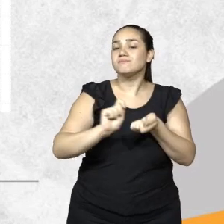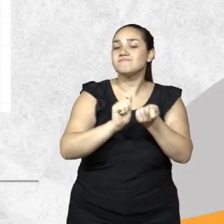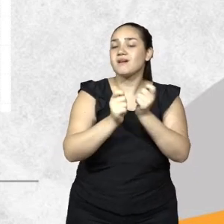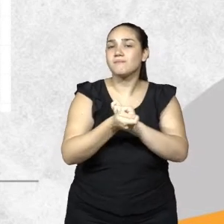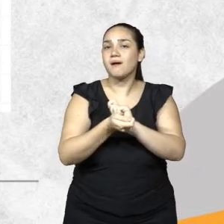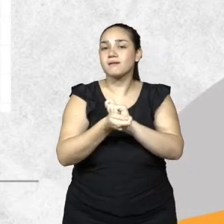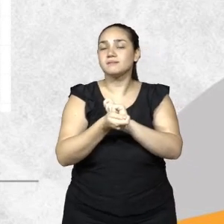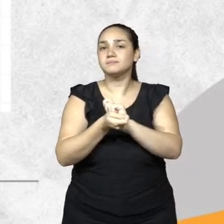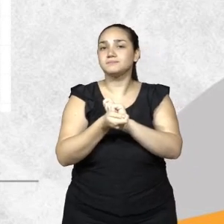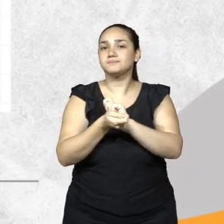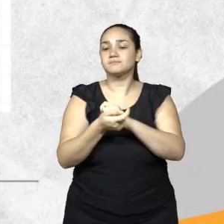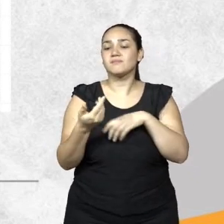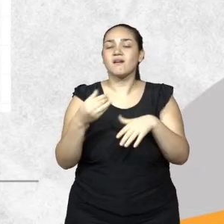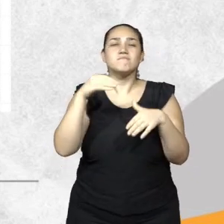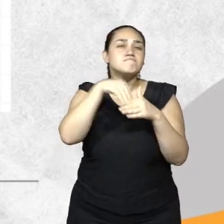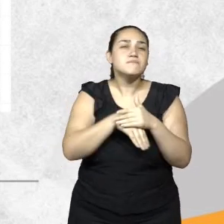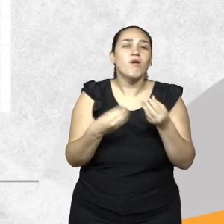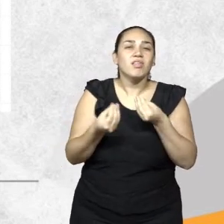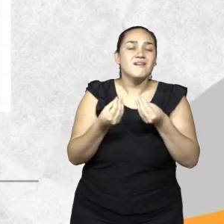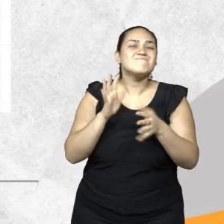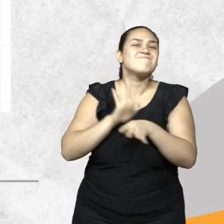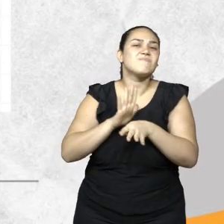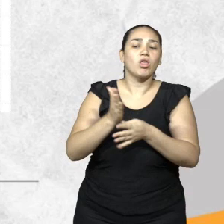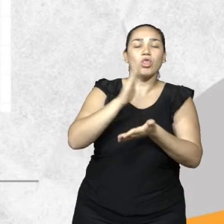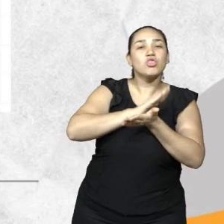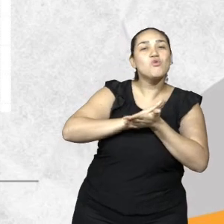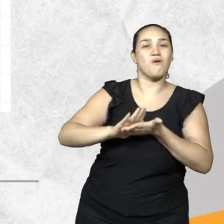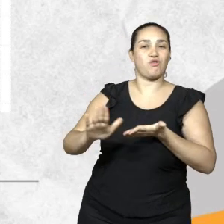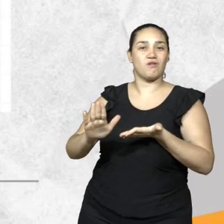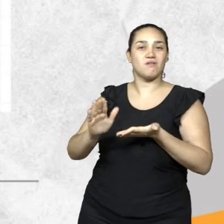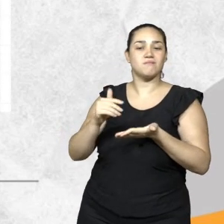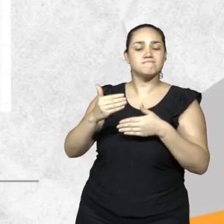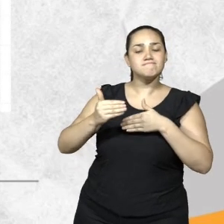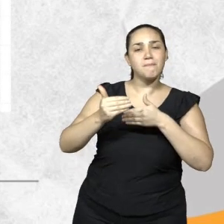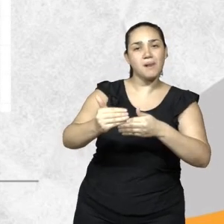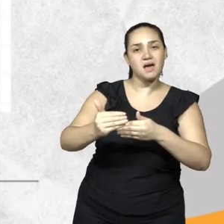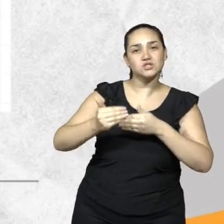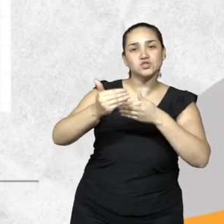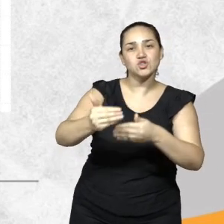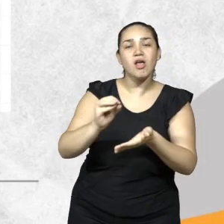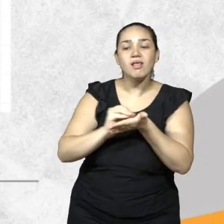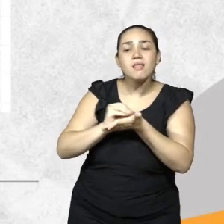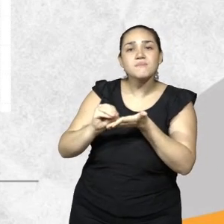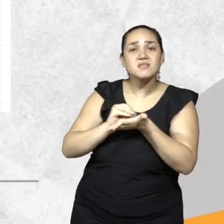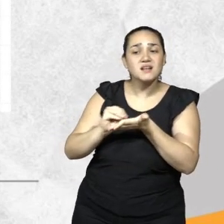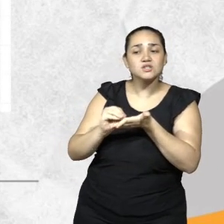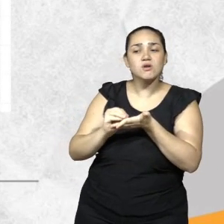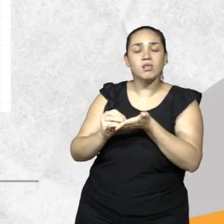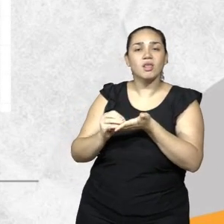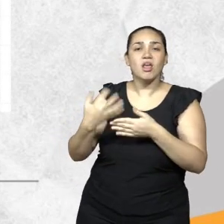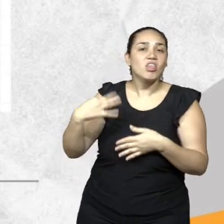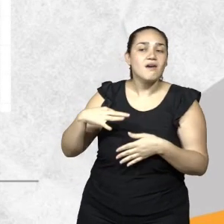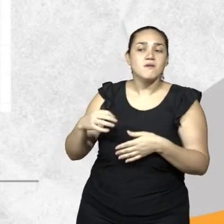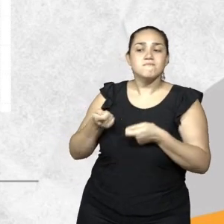lo que se está haciendo en el fondo es solicitar una nueva, que le den un nuevo plazo. Entonces, la administración está obligada a exigir